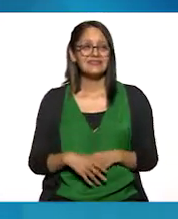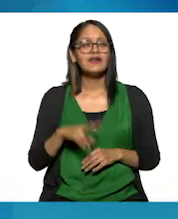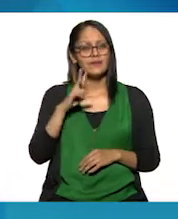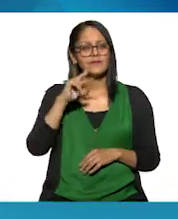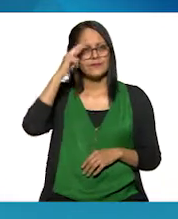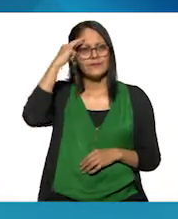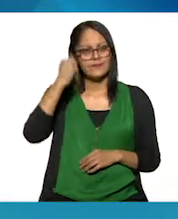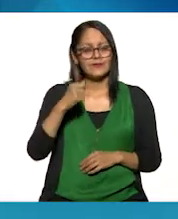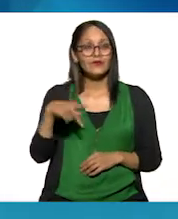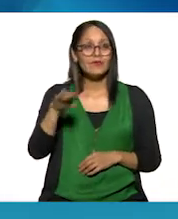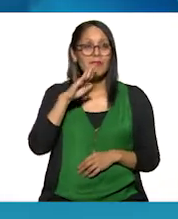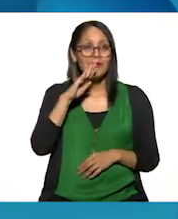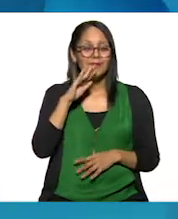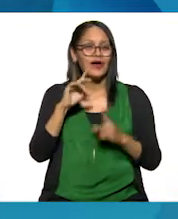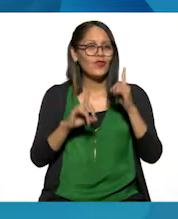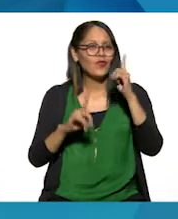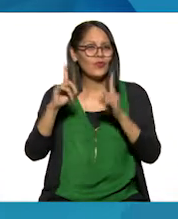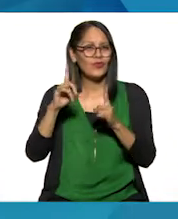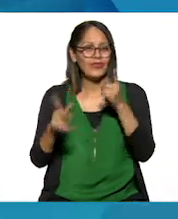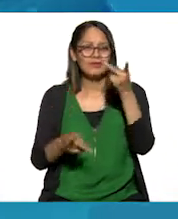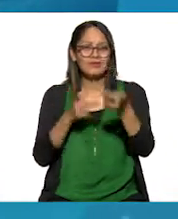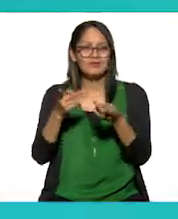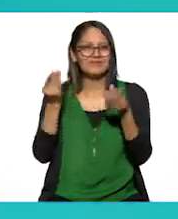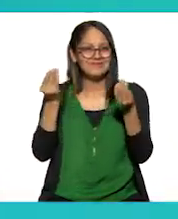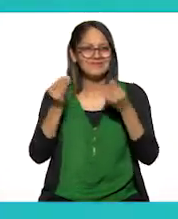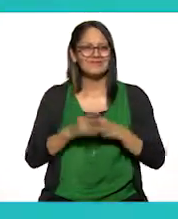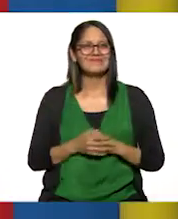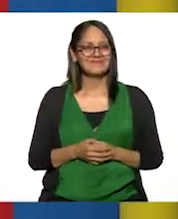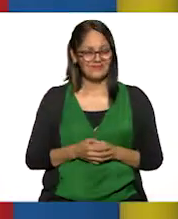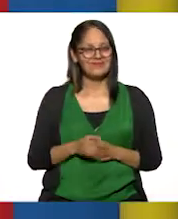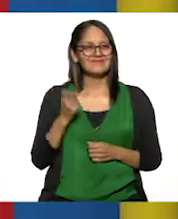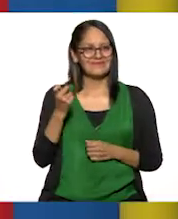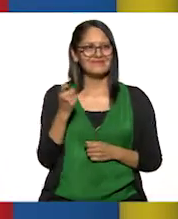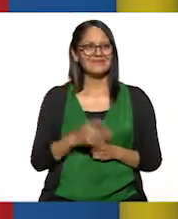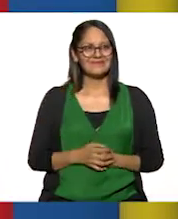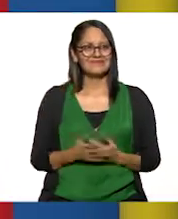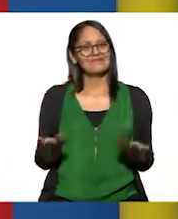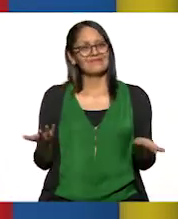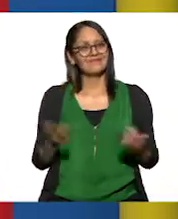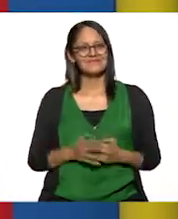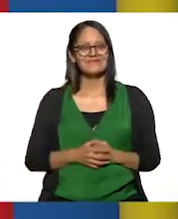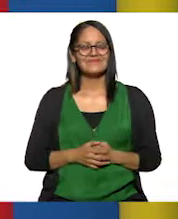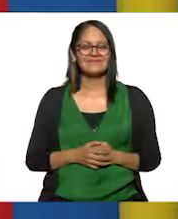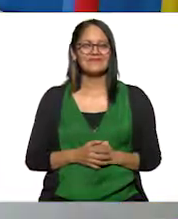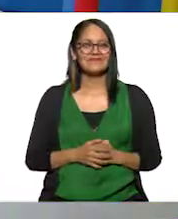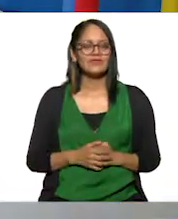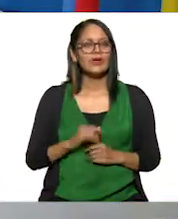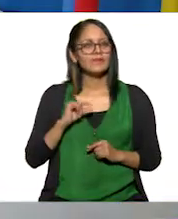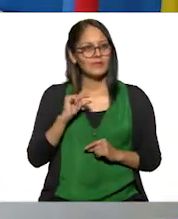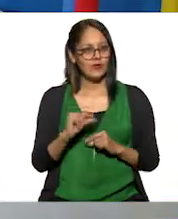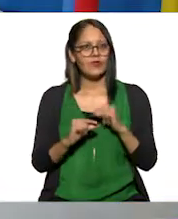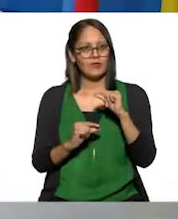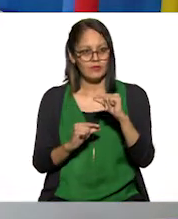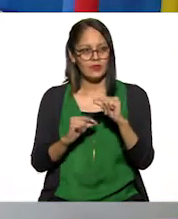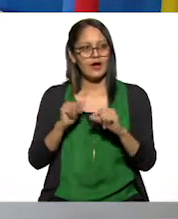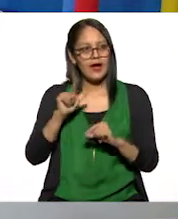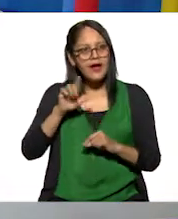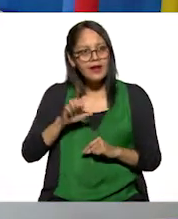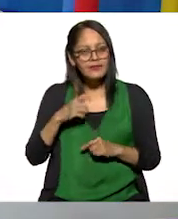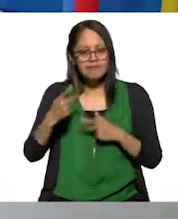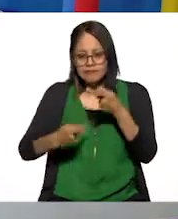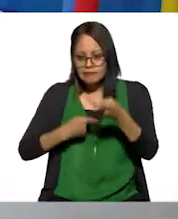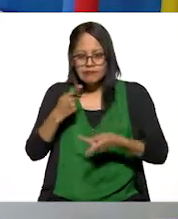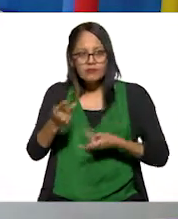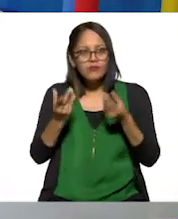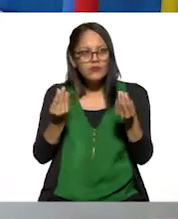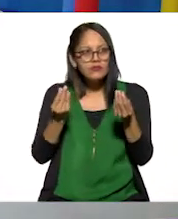tienes razón, Ale. Tu mamá tiene muchas dudas. ¿Sí? Oye, sí. Sí, sí, sí. Pero sí. Vámonos poco a poco, Alejandra, porque tantas preguntas